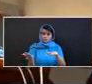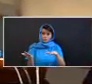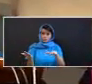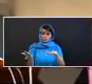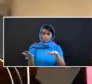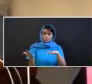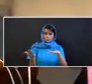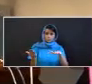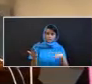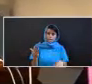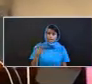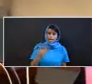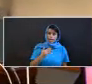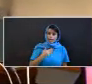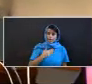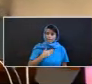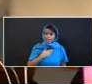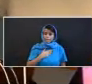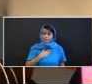me